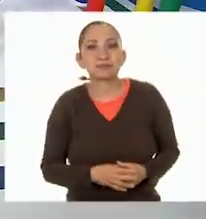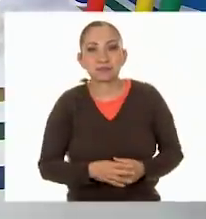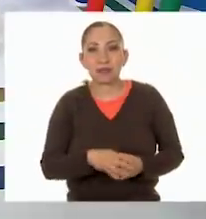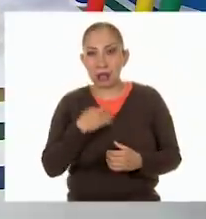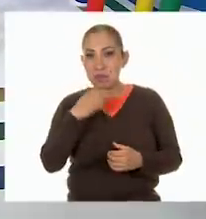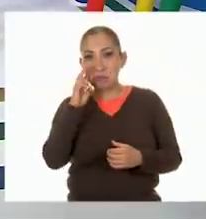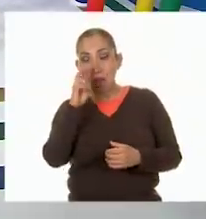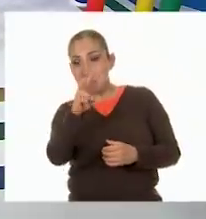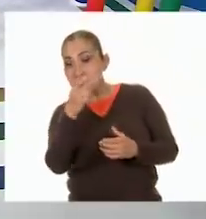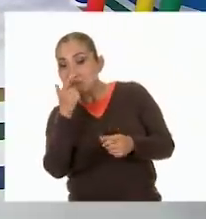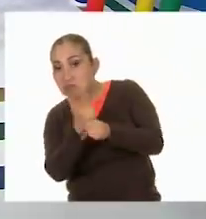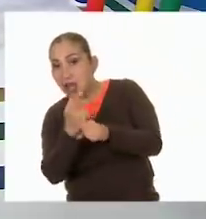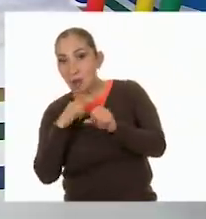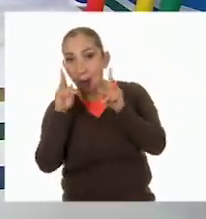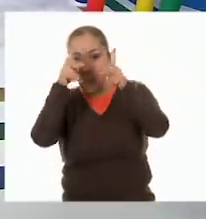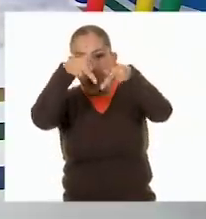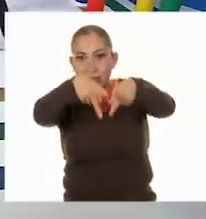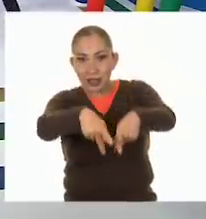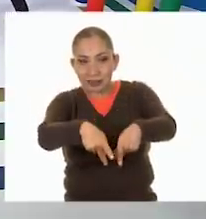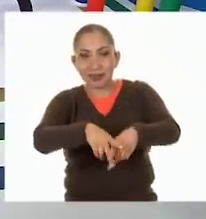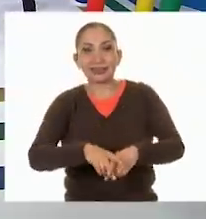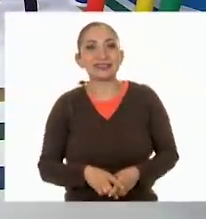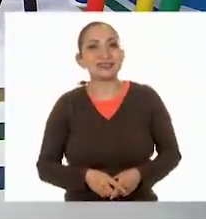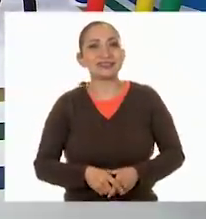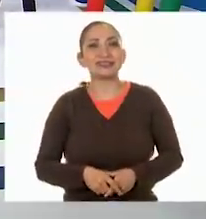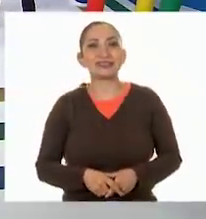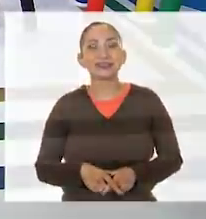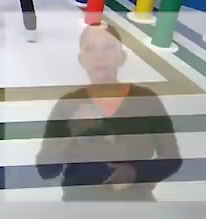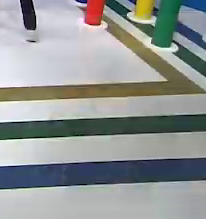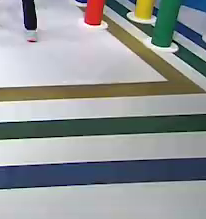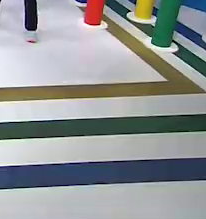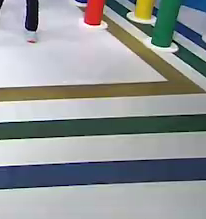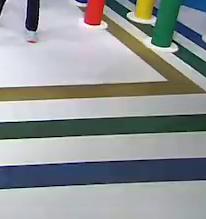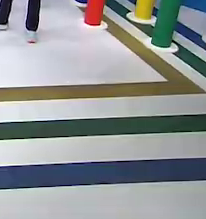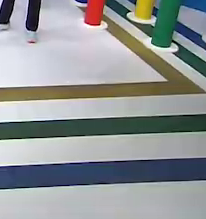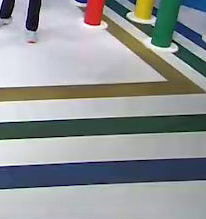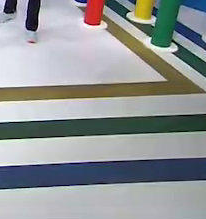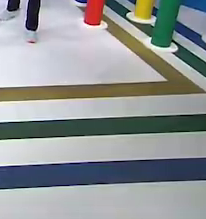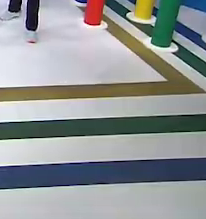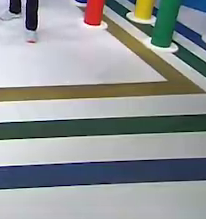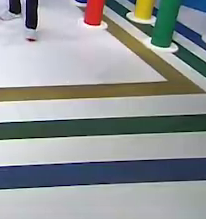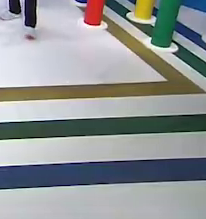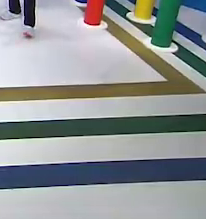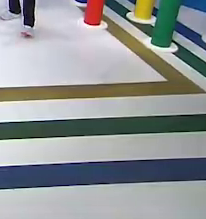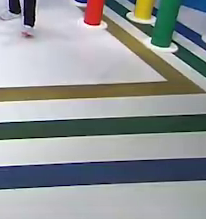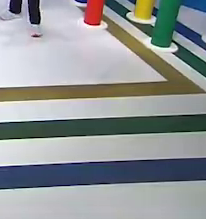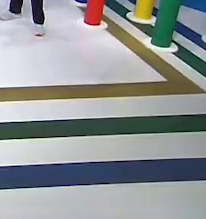muy creativo! Hicieron muy bien. Como un puente. Sí, ¡excelente! Muy bien. ¡Vámonos!